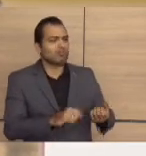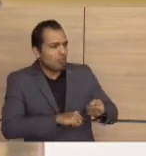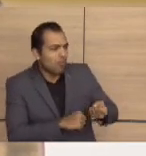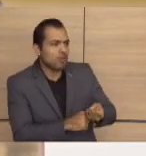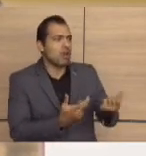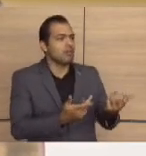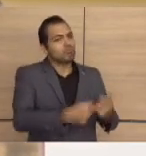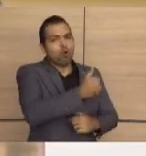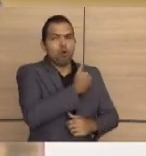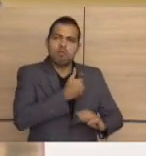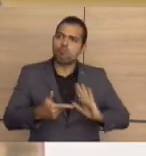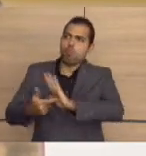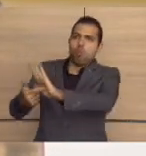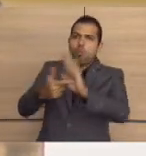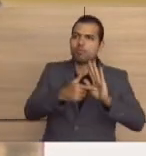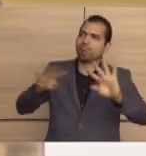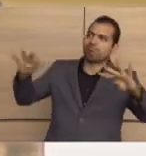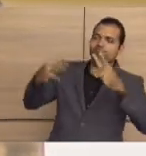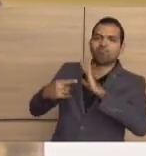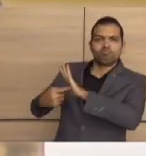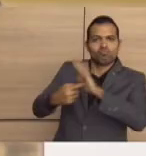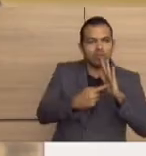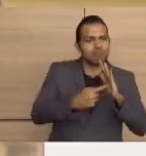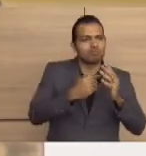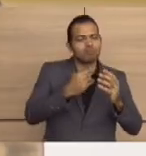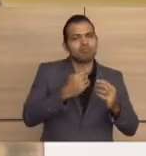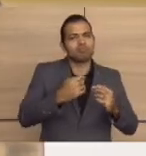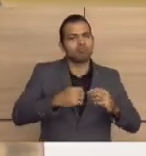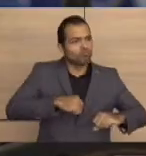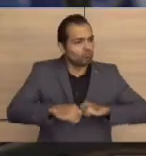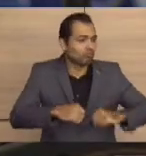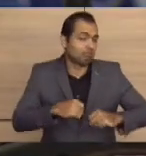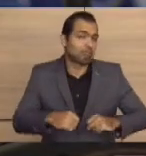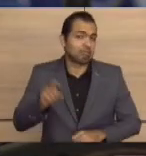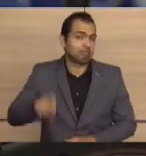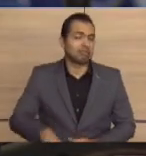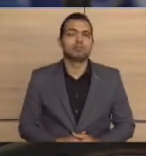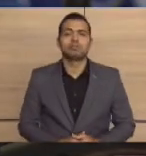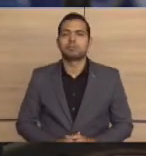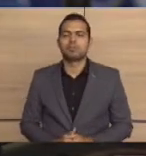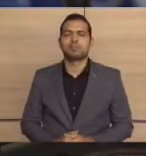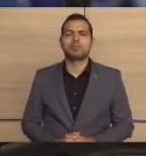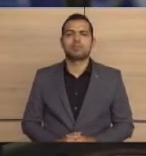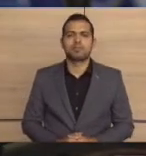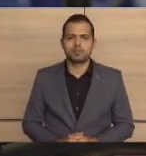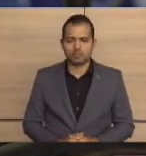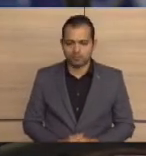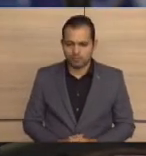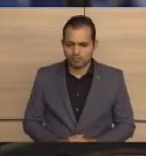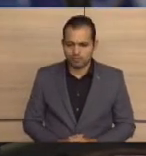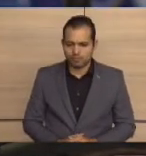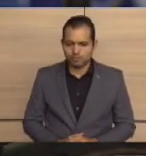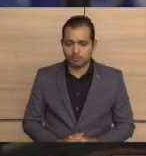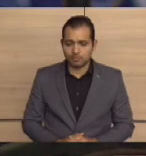y en seguir creando y construyendo de forma conjunta. No sé si vieron ayer que el nuevo rector